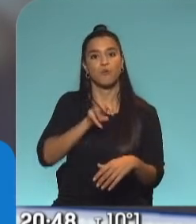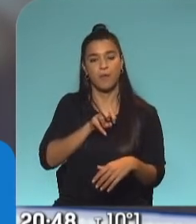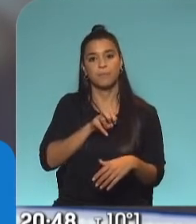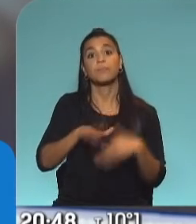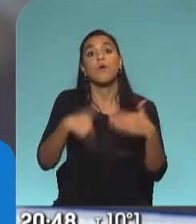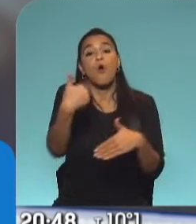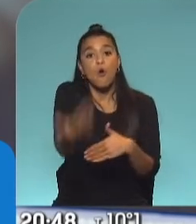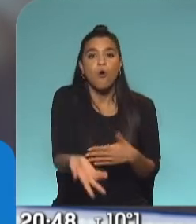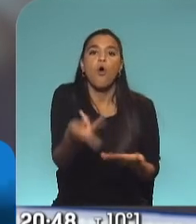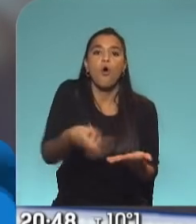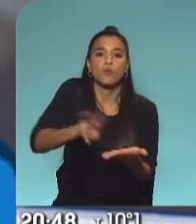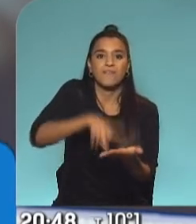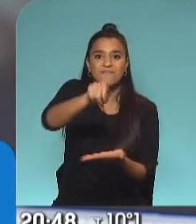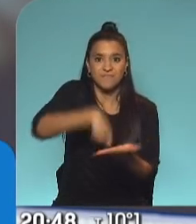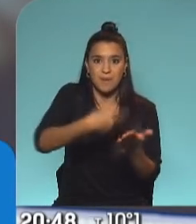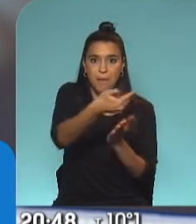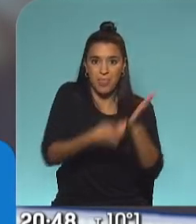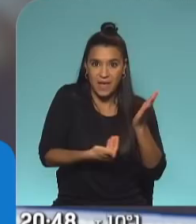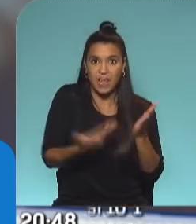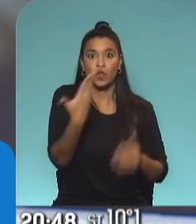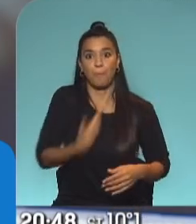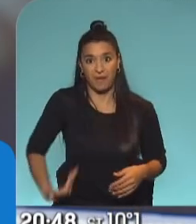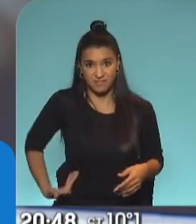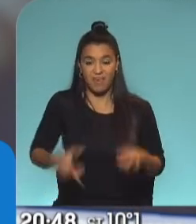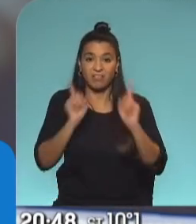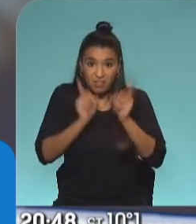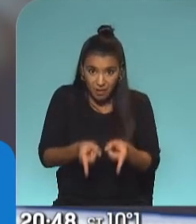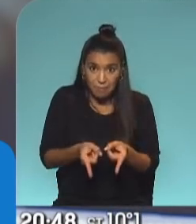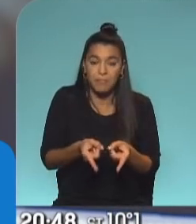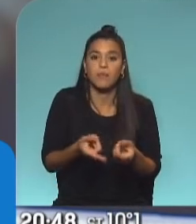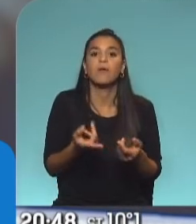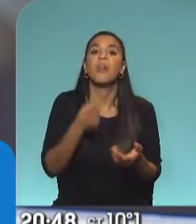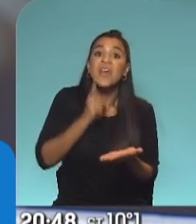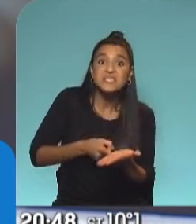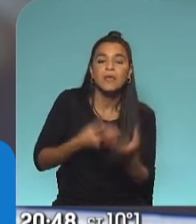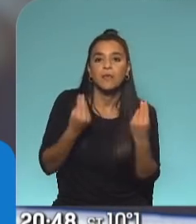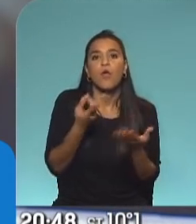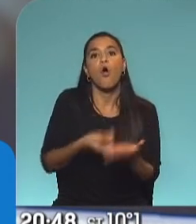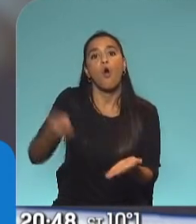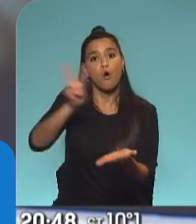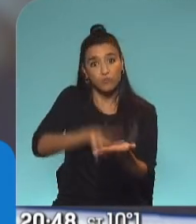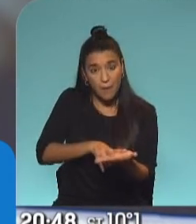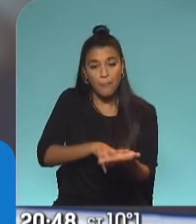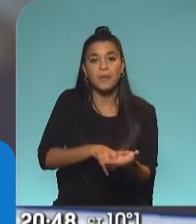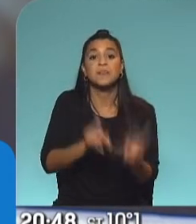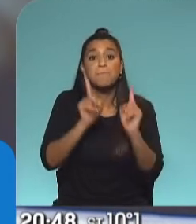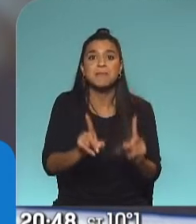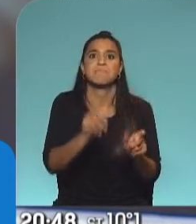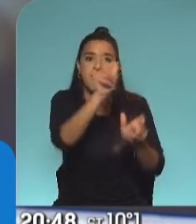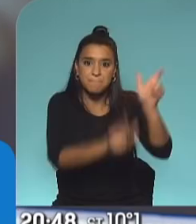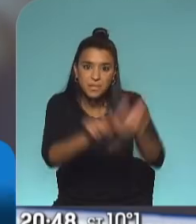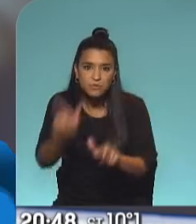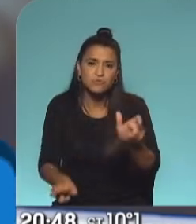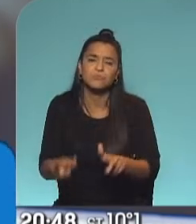a firmar un decreto del presidente de la Nación en donde decidió que volviera a tener esa cantidad de personas, que es un